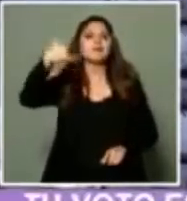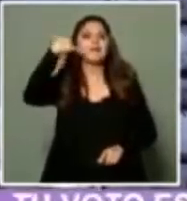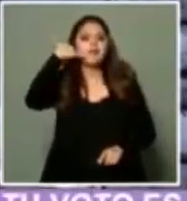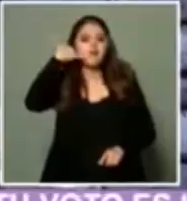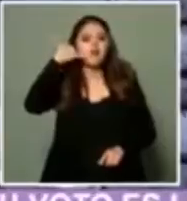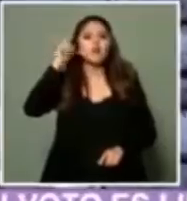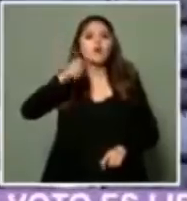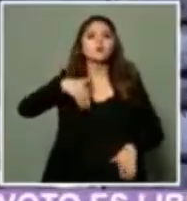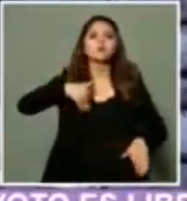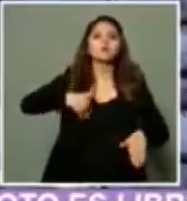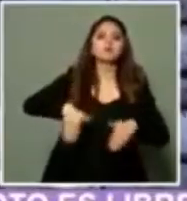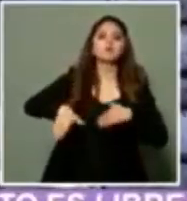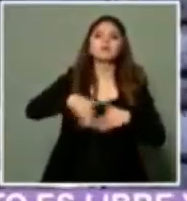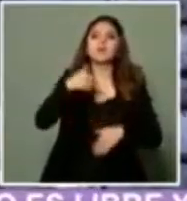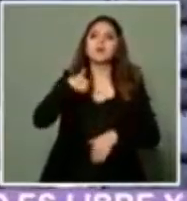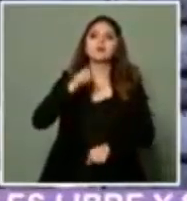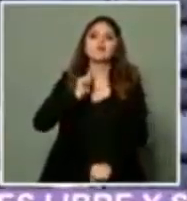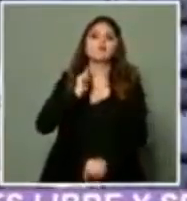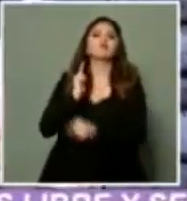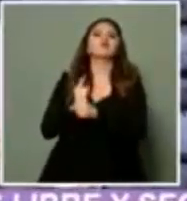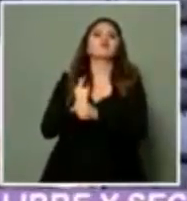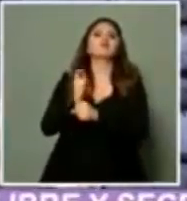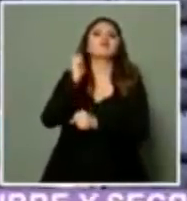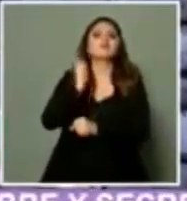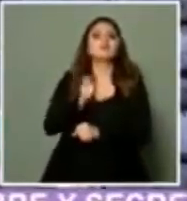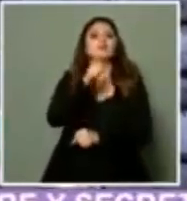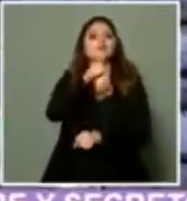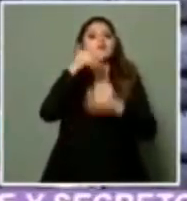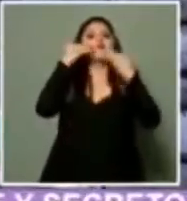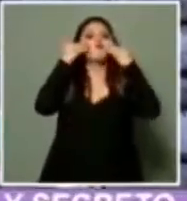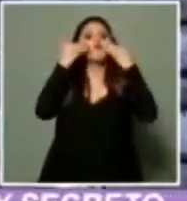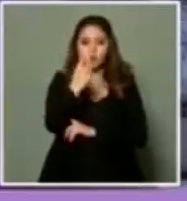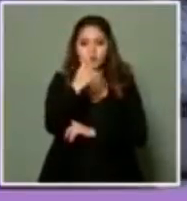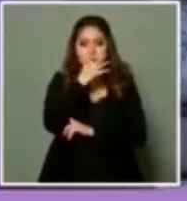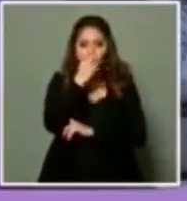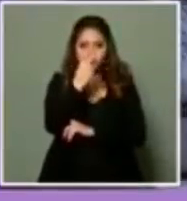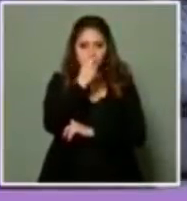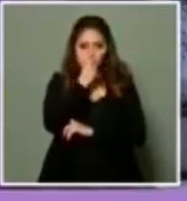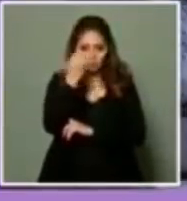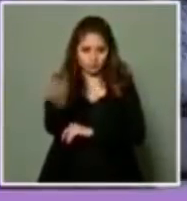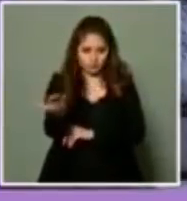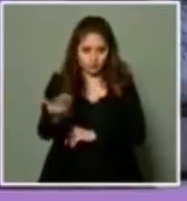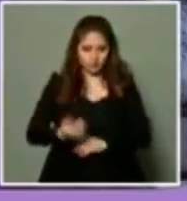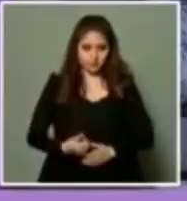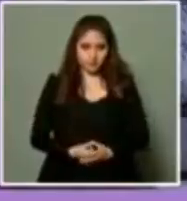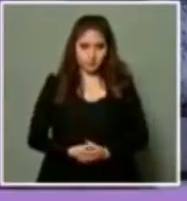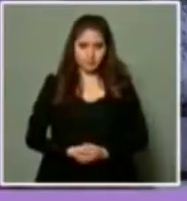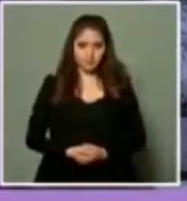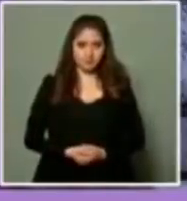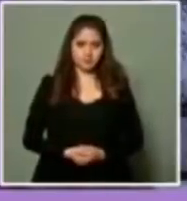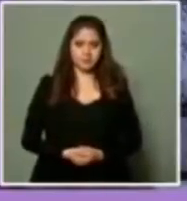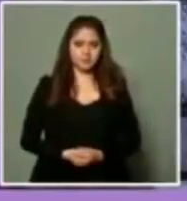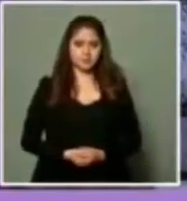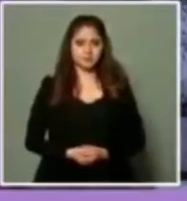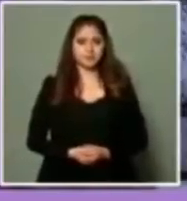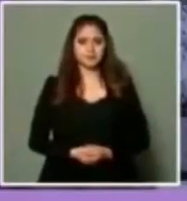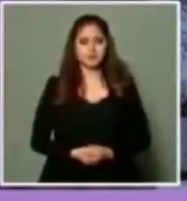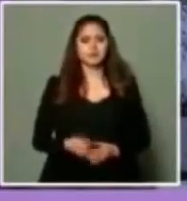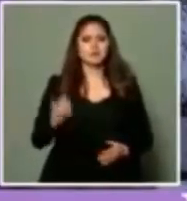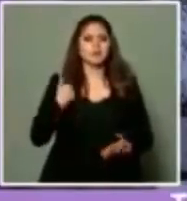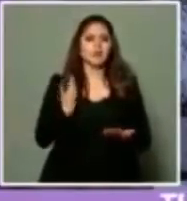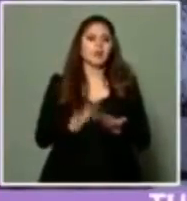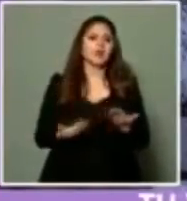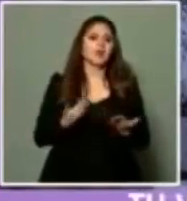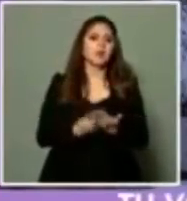recorrido. ¿Y qué nos muestra? Nos muestra una radiografía de lo que es Iztapalapa. A mí me da risa lo que plantea